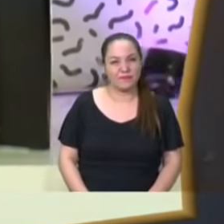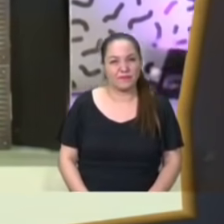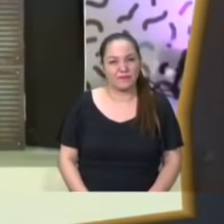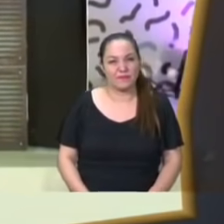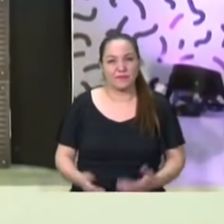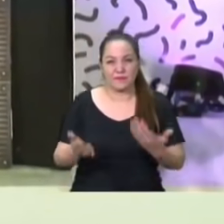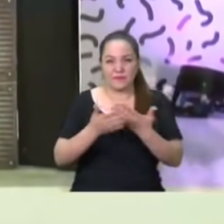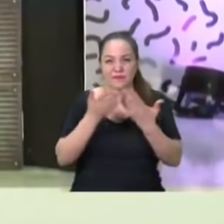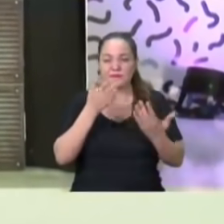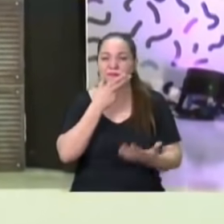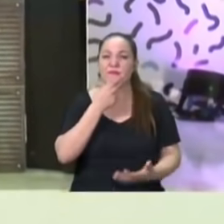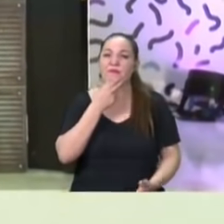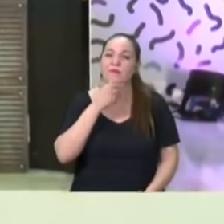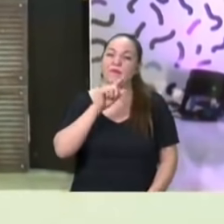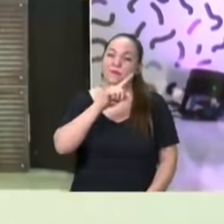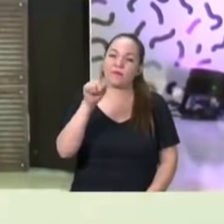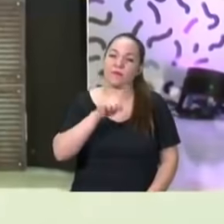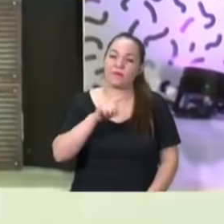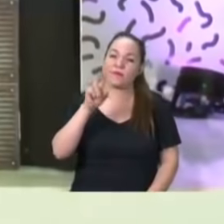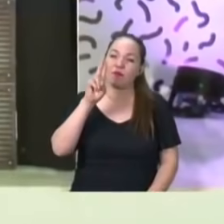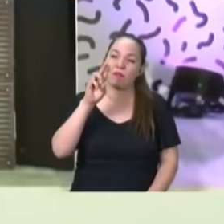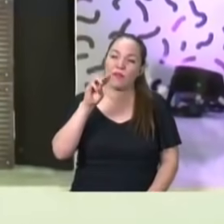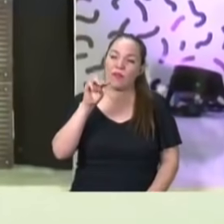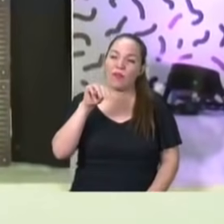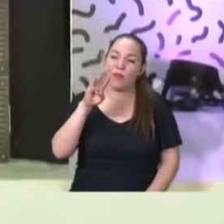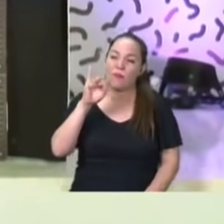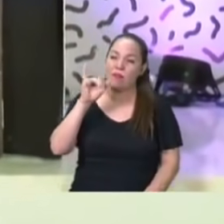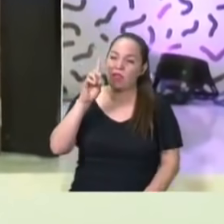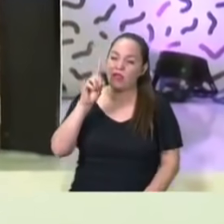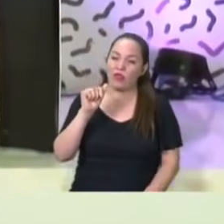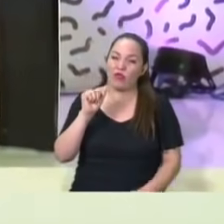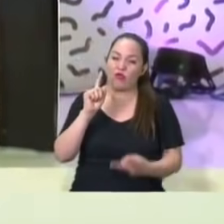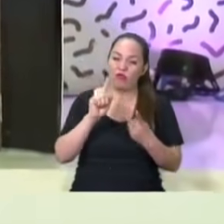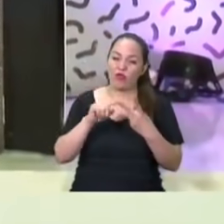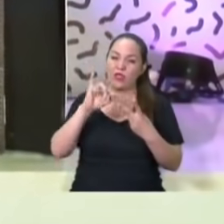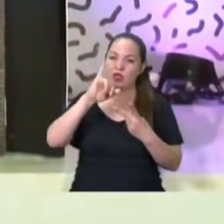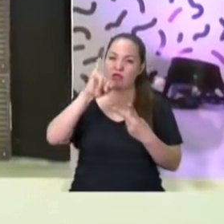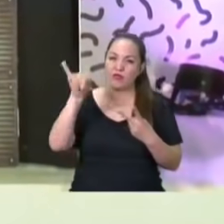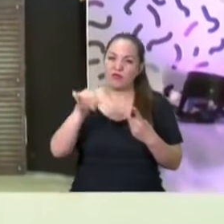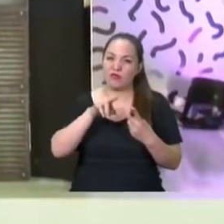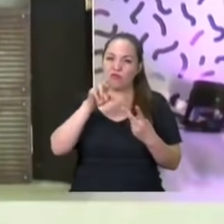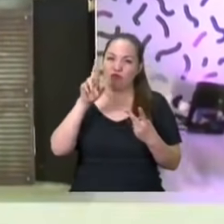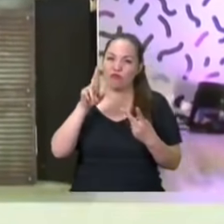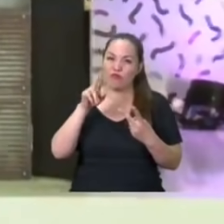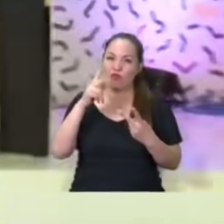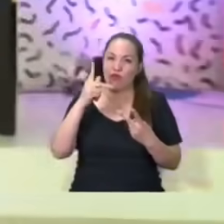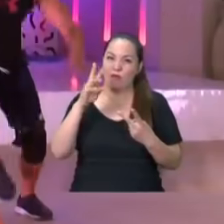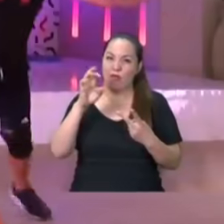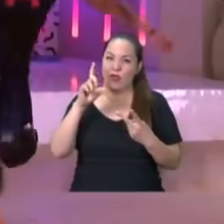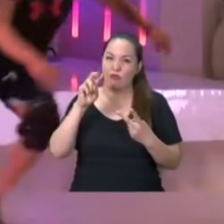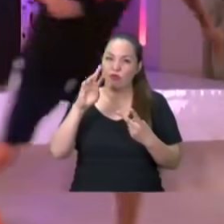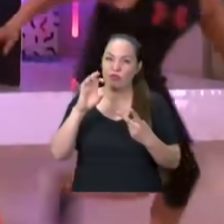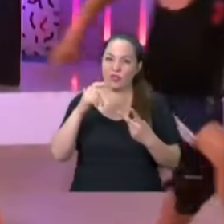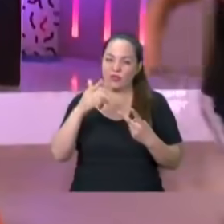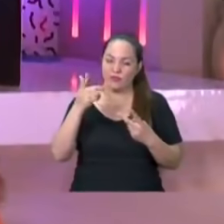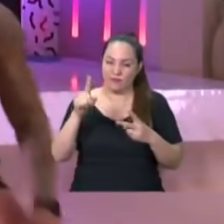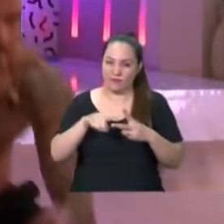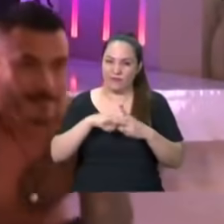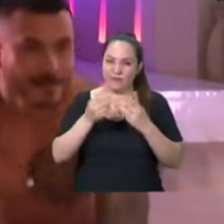caballeros zumbido frente a Junior Peluche. Vamos a ver, arrancamos a la cuenta de 3, 1, 2, 3, 6, Atlón,